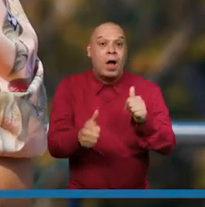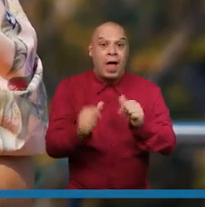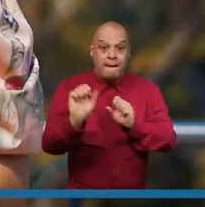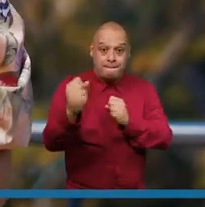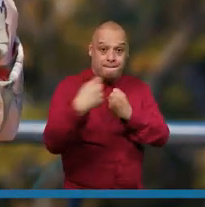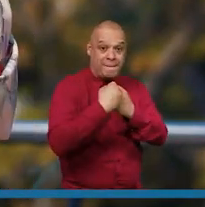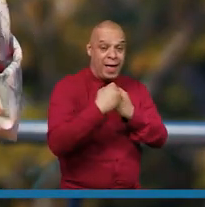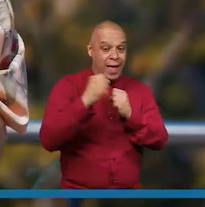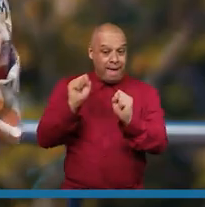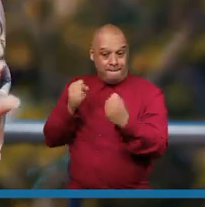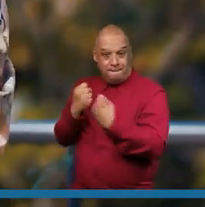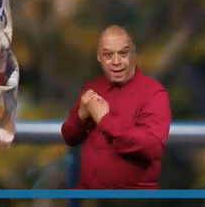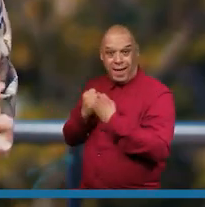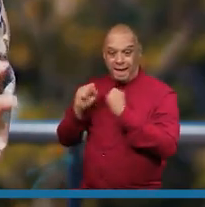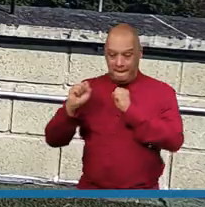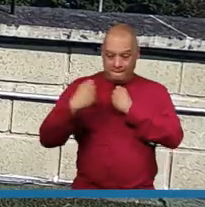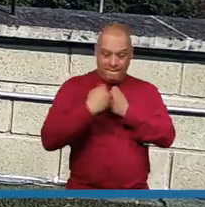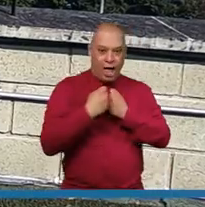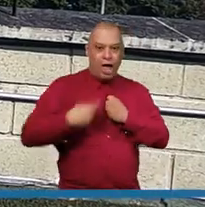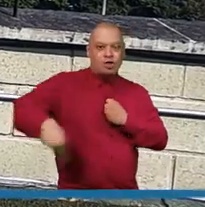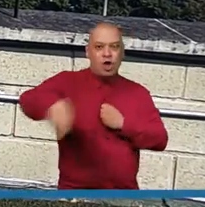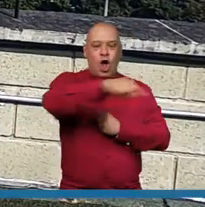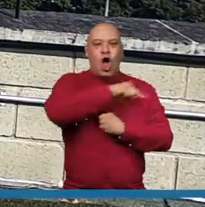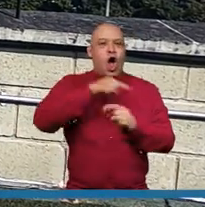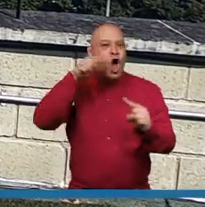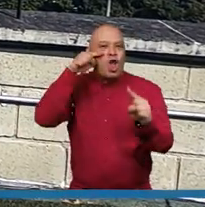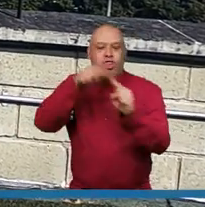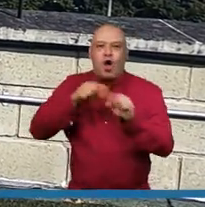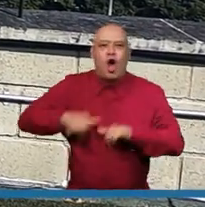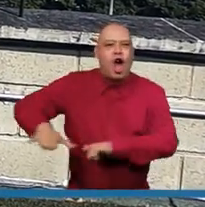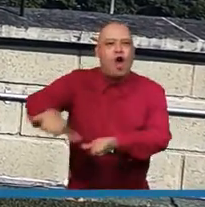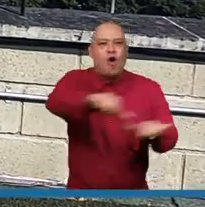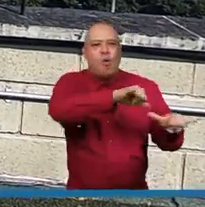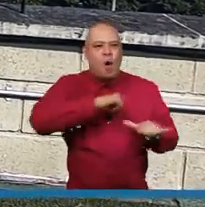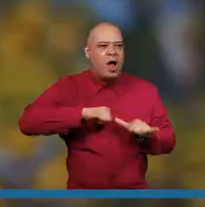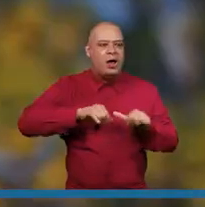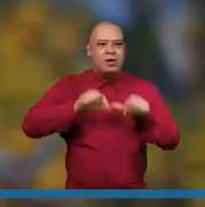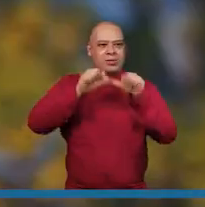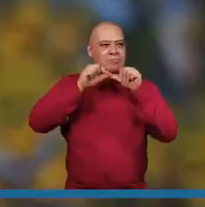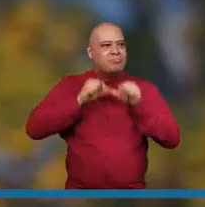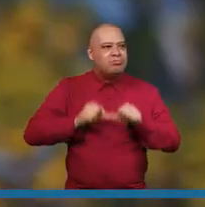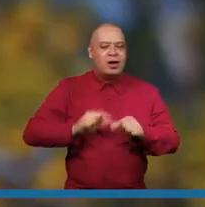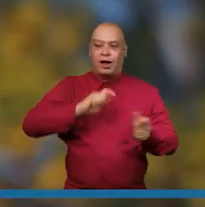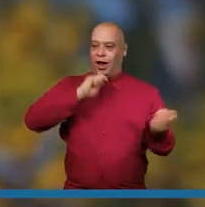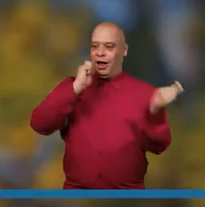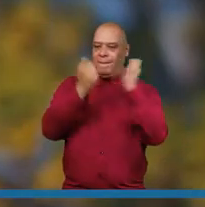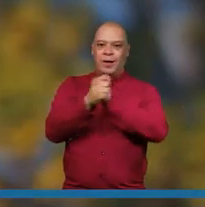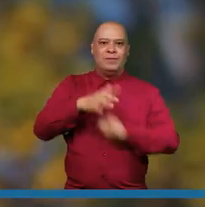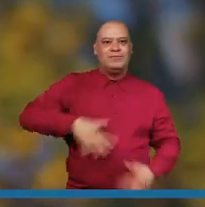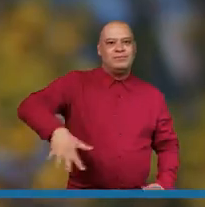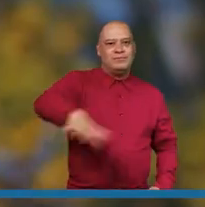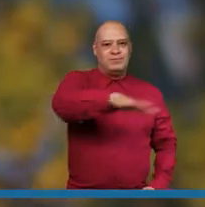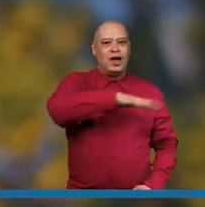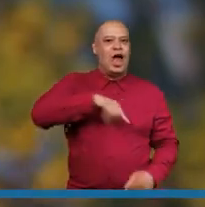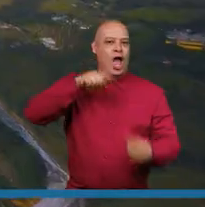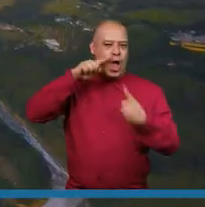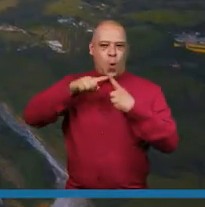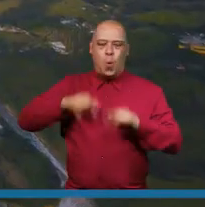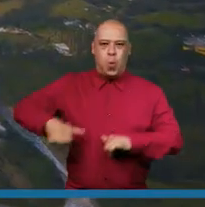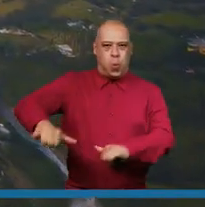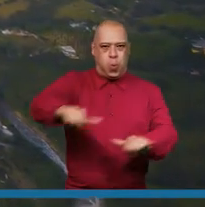con países que persiguen los mismos intereses y objetivos a nivel de sostenibilidad y transformación territorial.